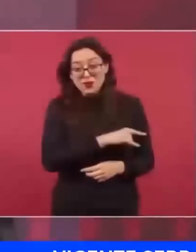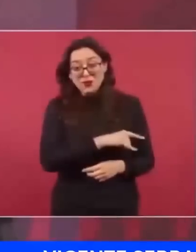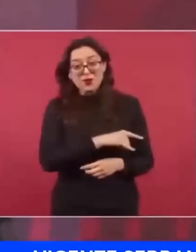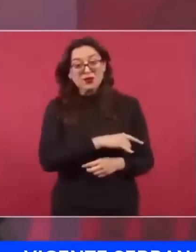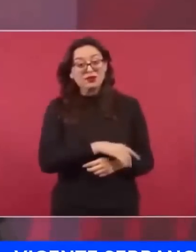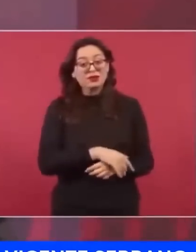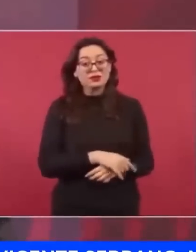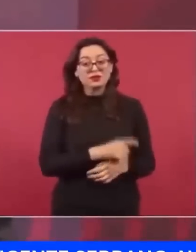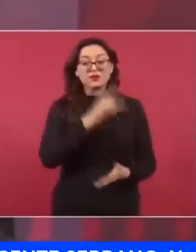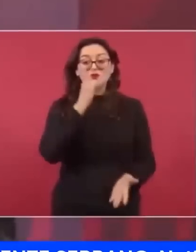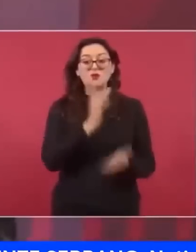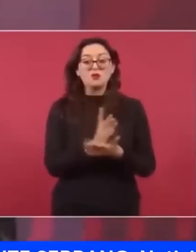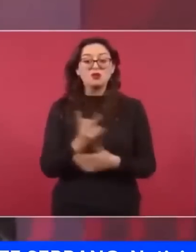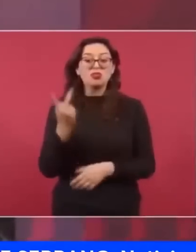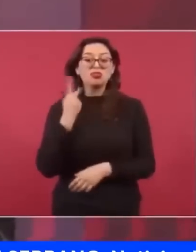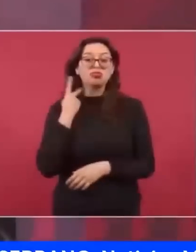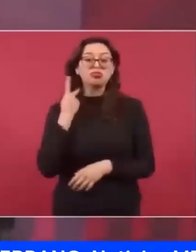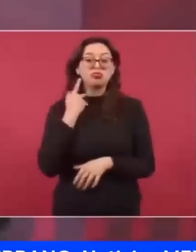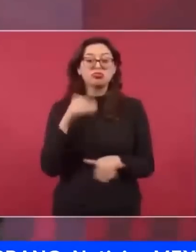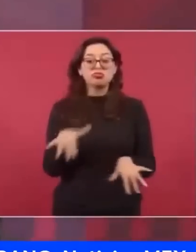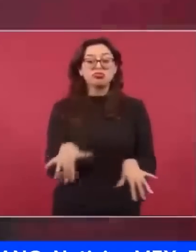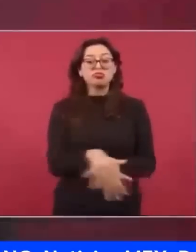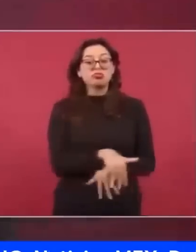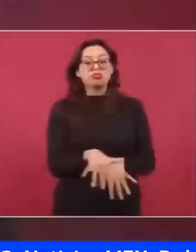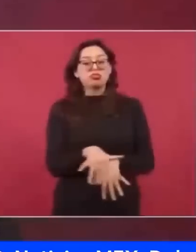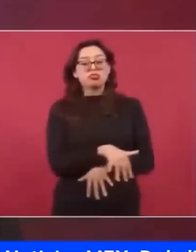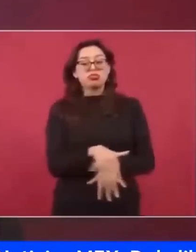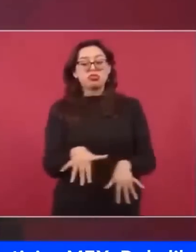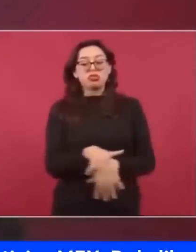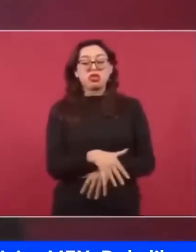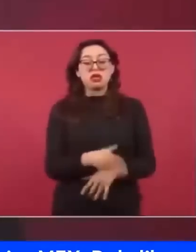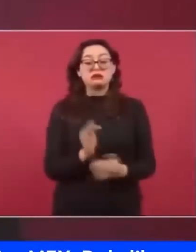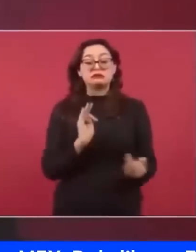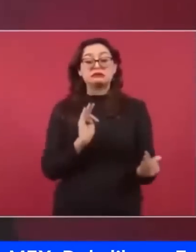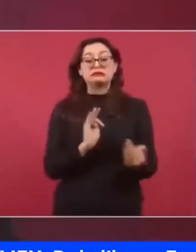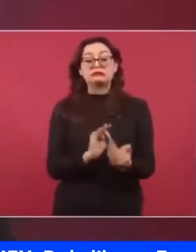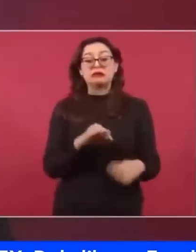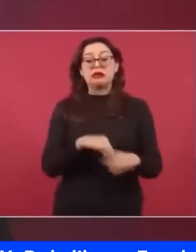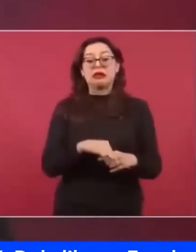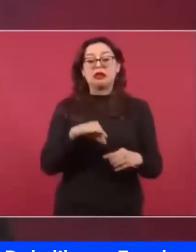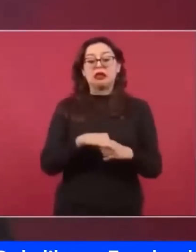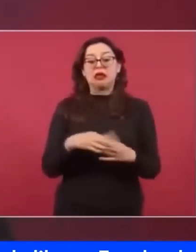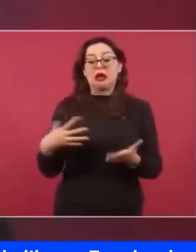Eso es politiquero, eso es para ganar votos,